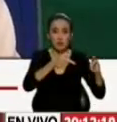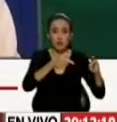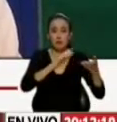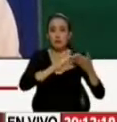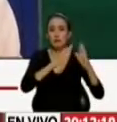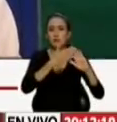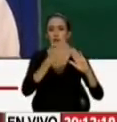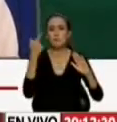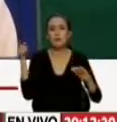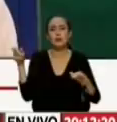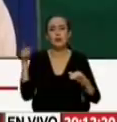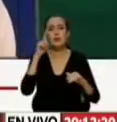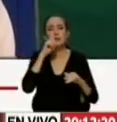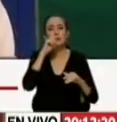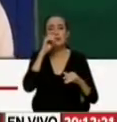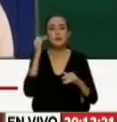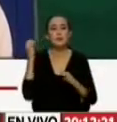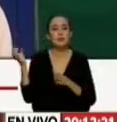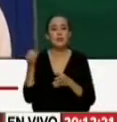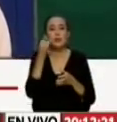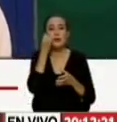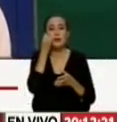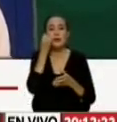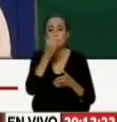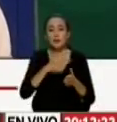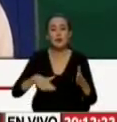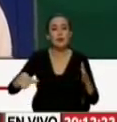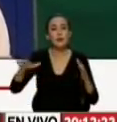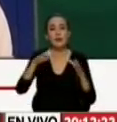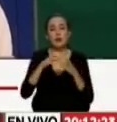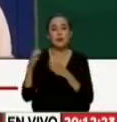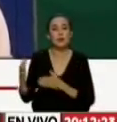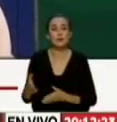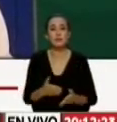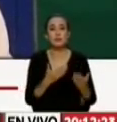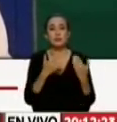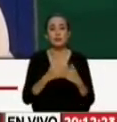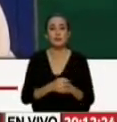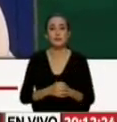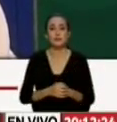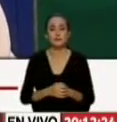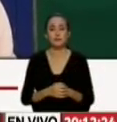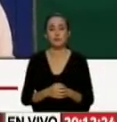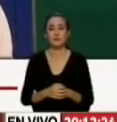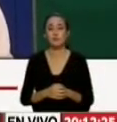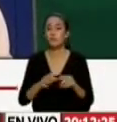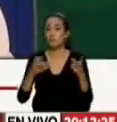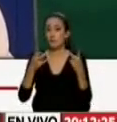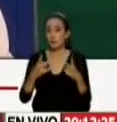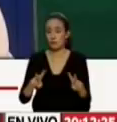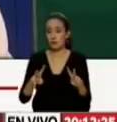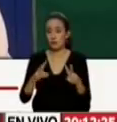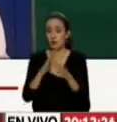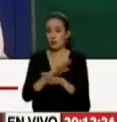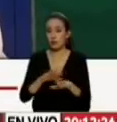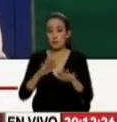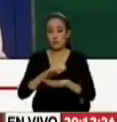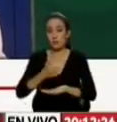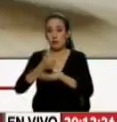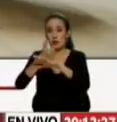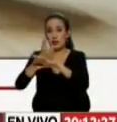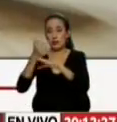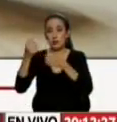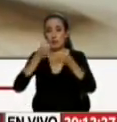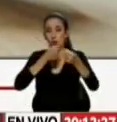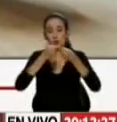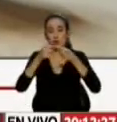el colonialismo mental que todavía existe en algunos sectores de juristas, incluso de magistrados, como esto del Tribunal de La